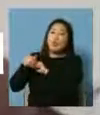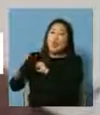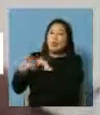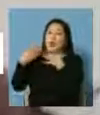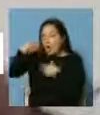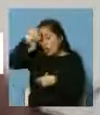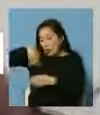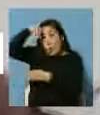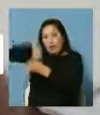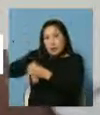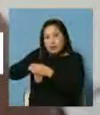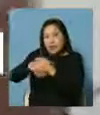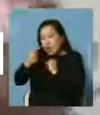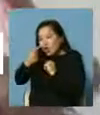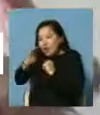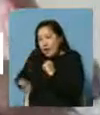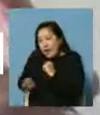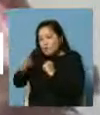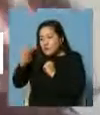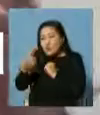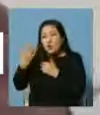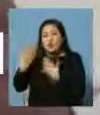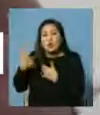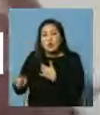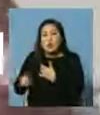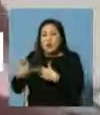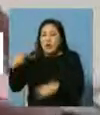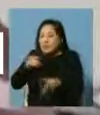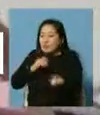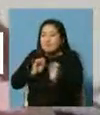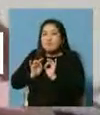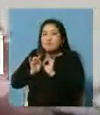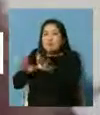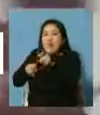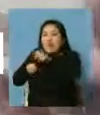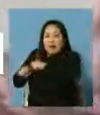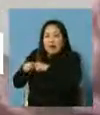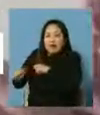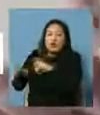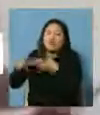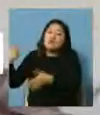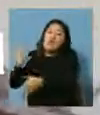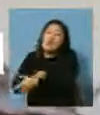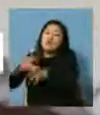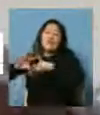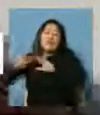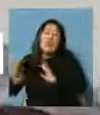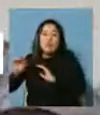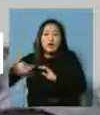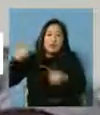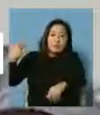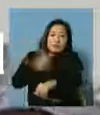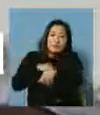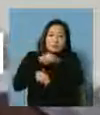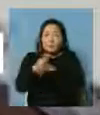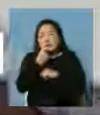el organismo reconoce al virus muerto como si estuviera vivo y genera una reacción inmunológica. Ese es un tipo de vacuna. Otra, como la